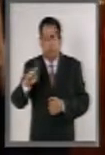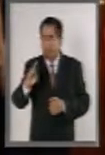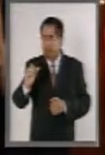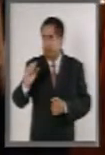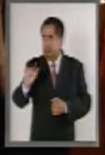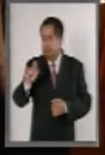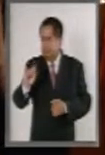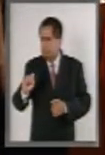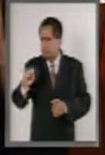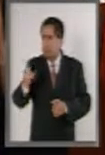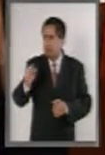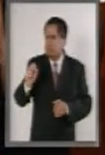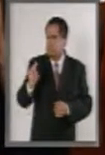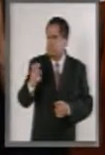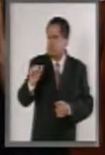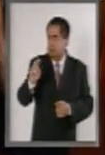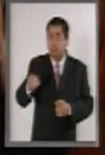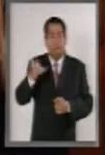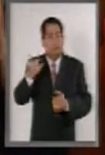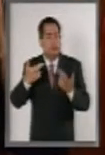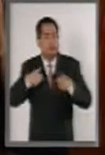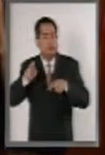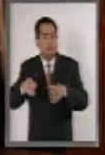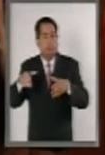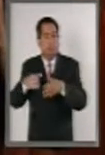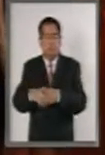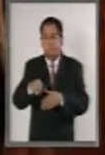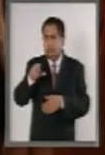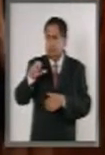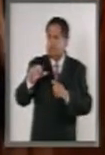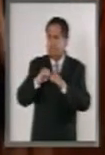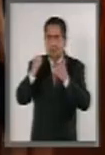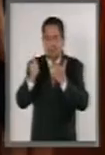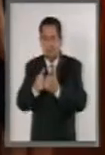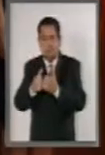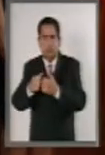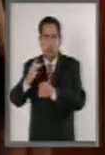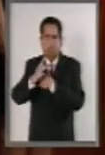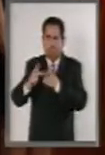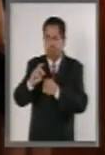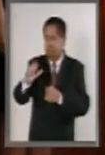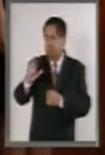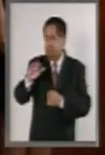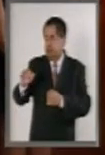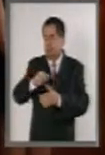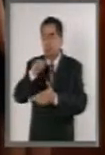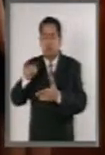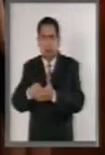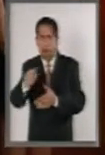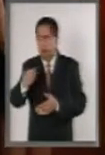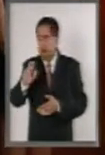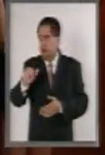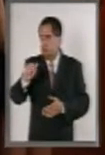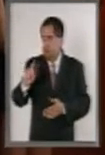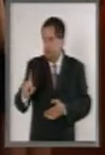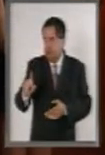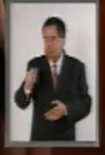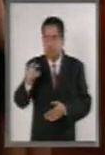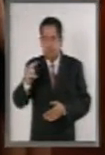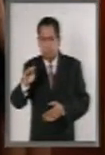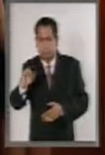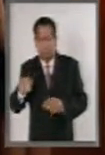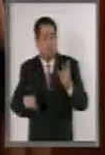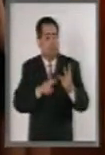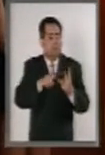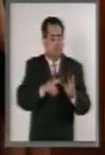Barbados y Surinam, así como representante permanente de México ante la Asociación de Estados del Caribe con sede en Puerto España, Trinidad y Tobago. Al